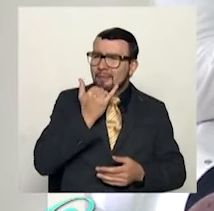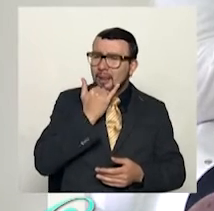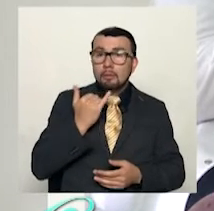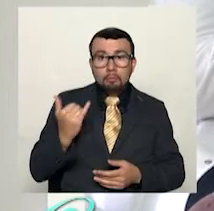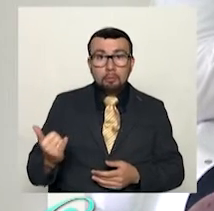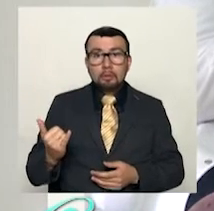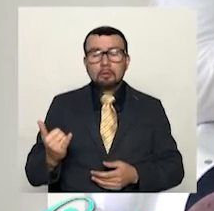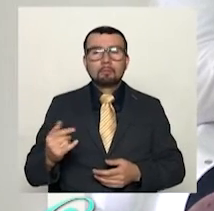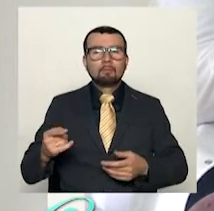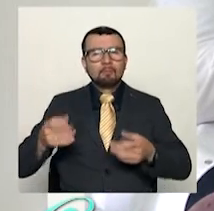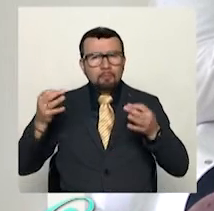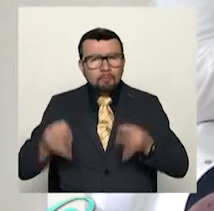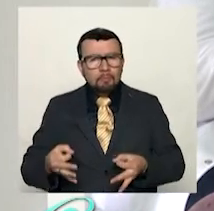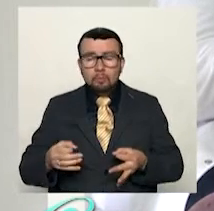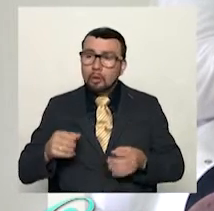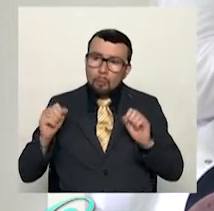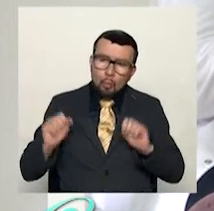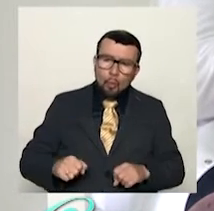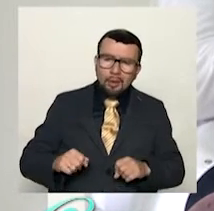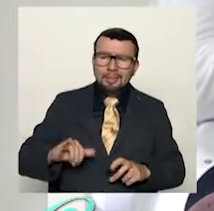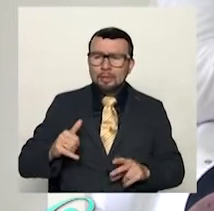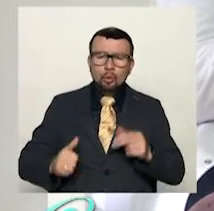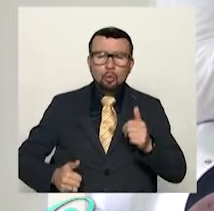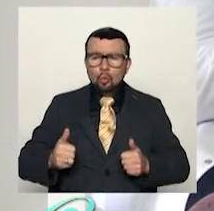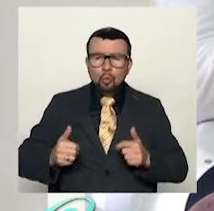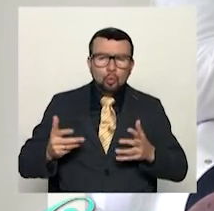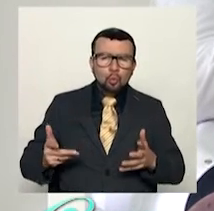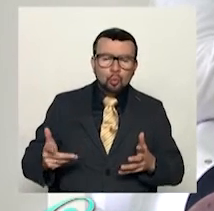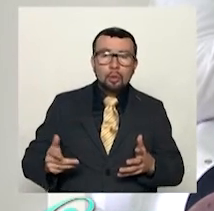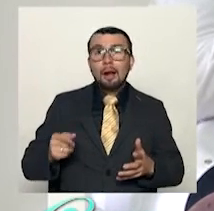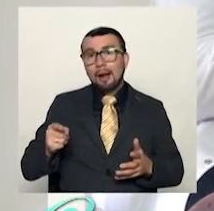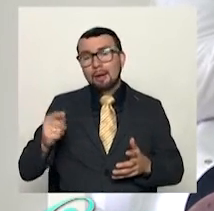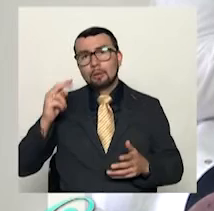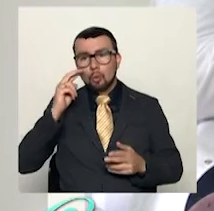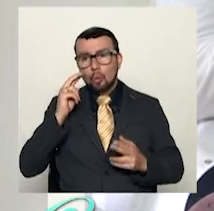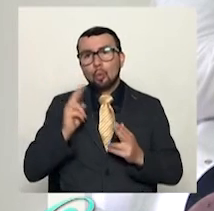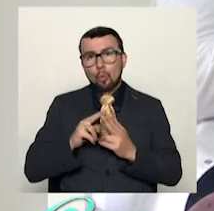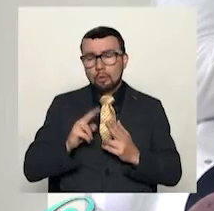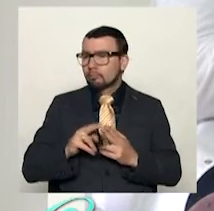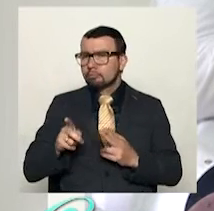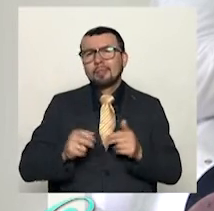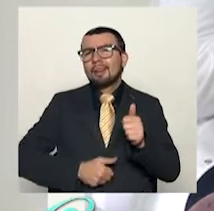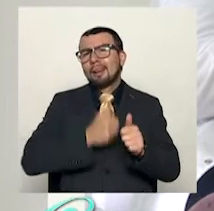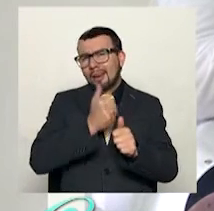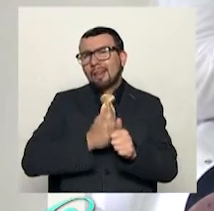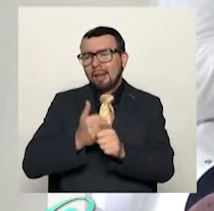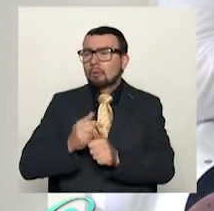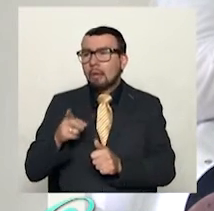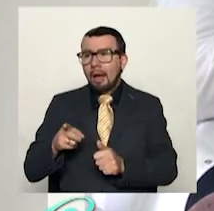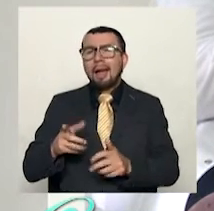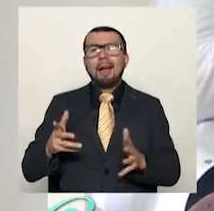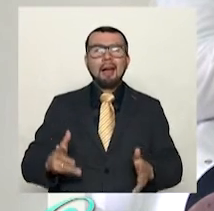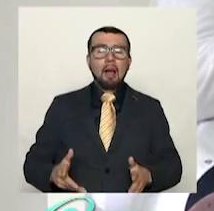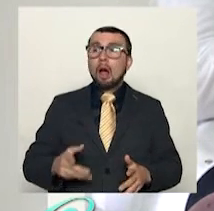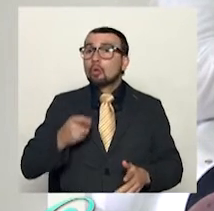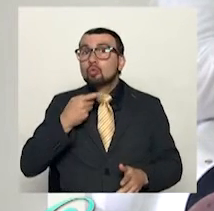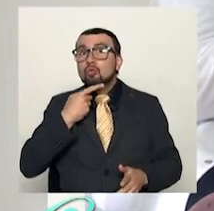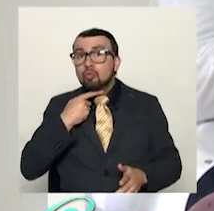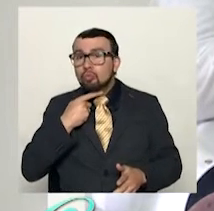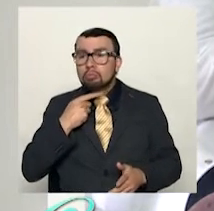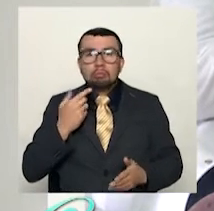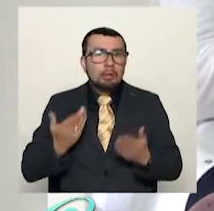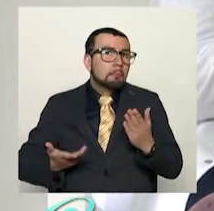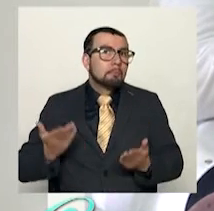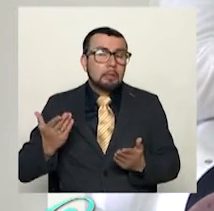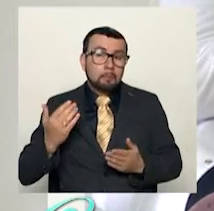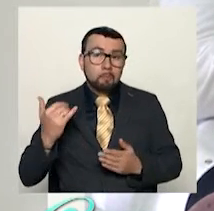a eso definir si se puede o no poner analgésicos o el resto de medicamentos ya que cada uno considere, si les gusta pues la medicina alternativa o si